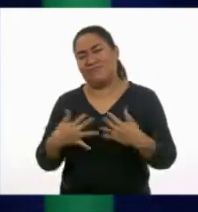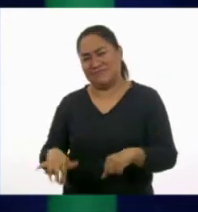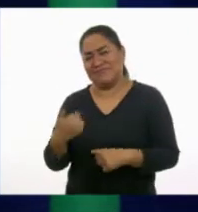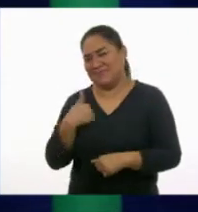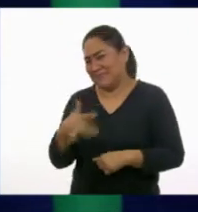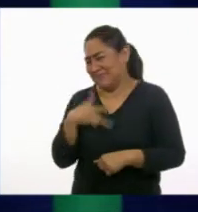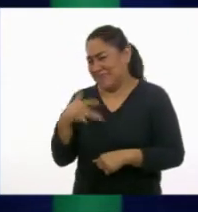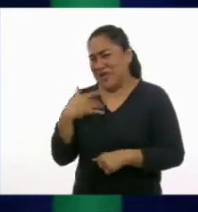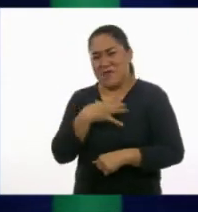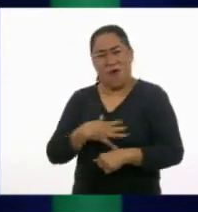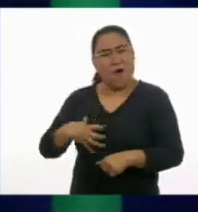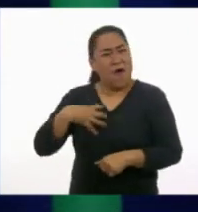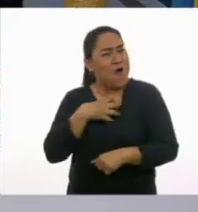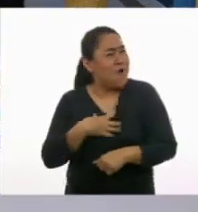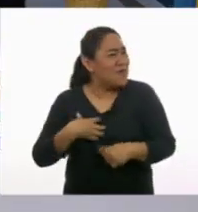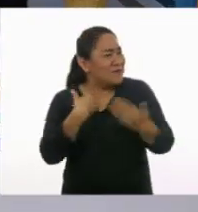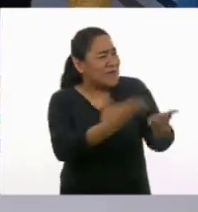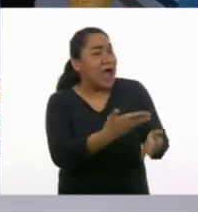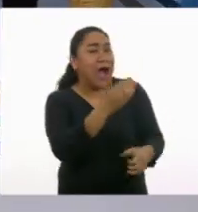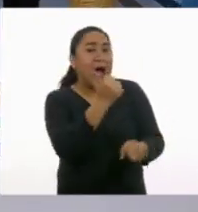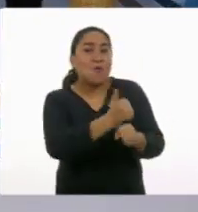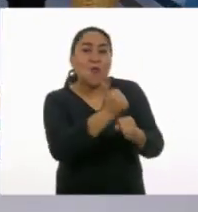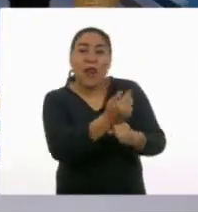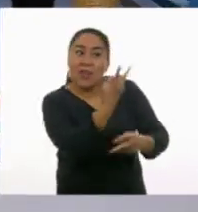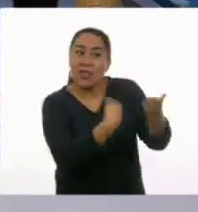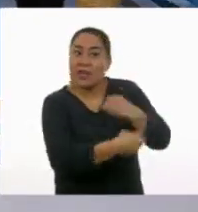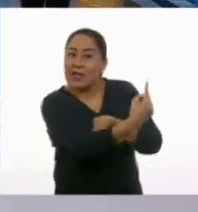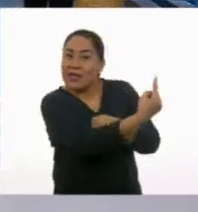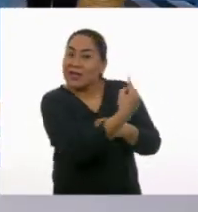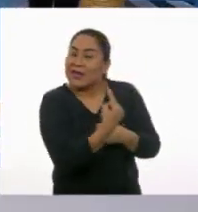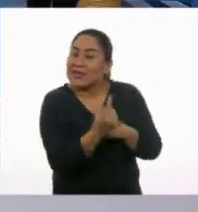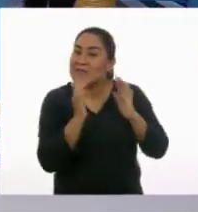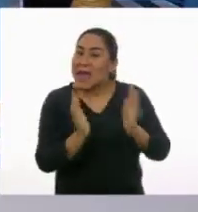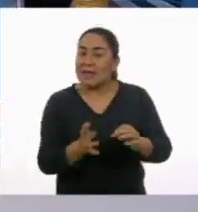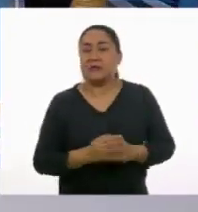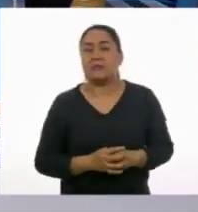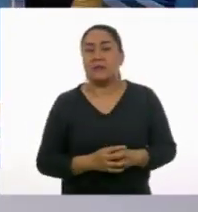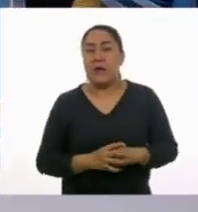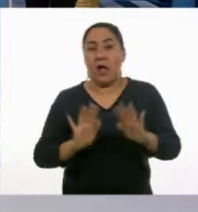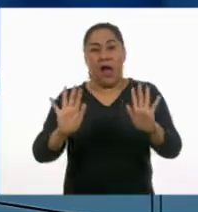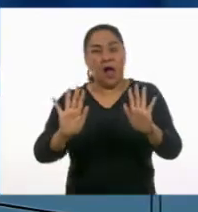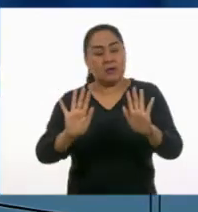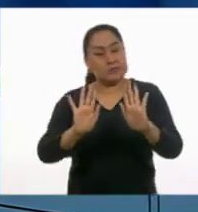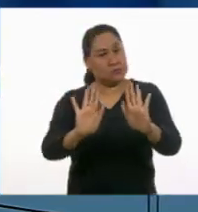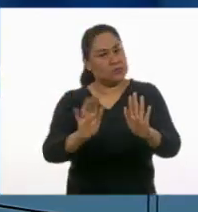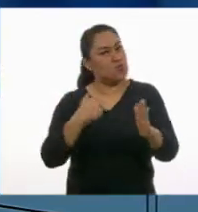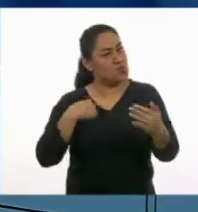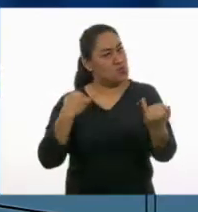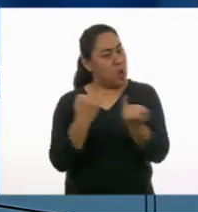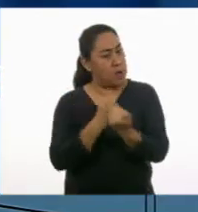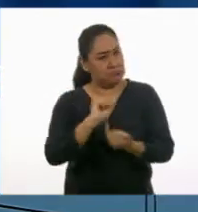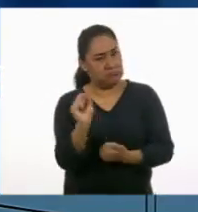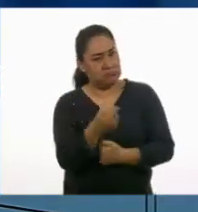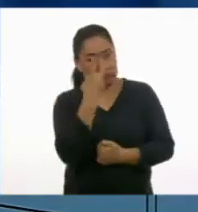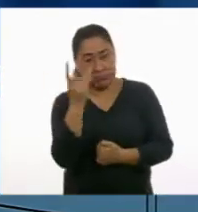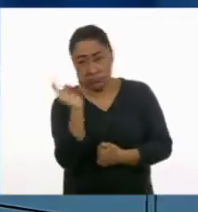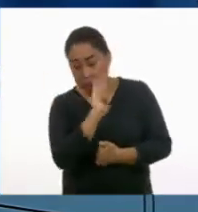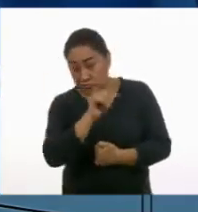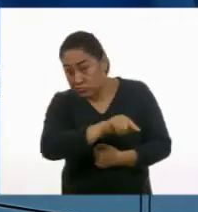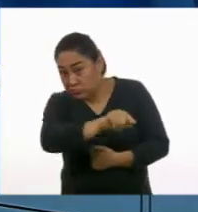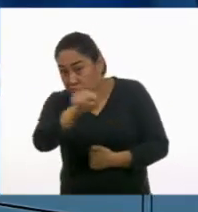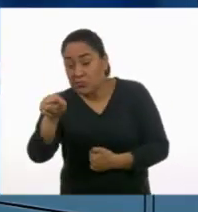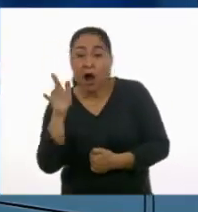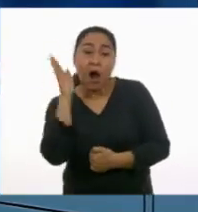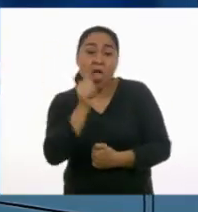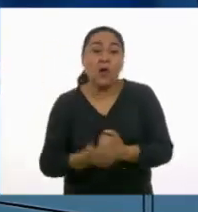tener una abuelita en Aprende en Casa! ¿Verdad que sí? Sí. Ah, pero también me enoja cuando sé que los niños no están ayudando en